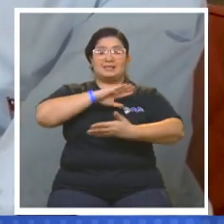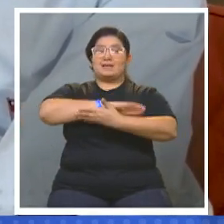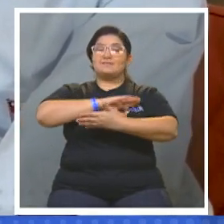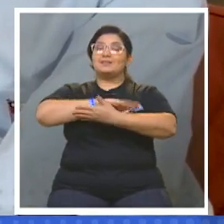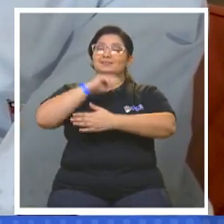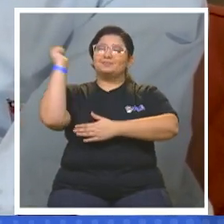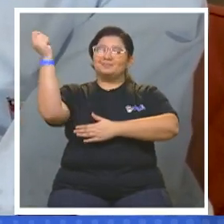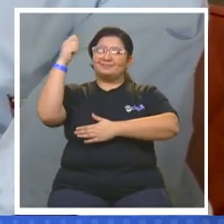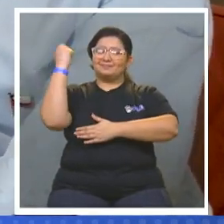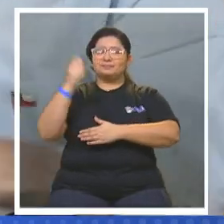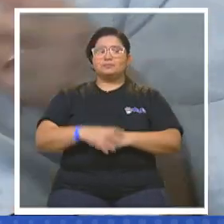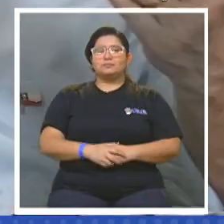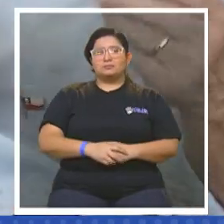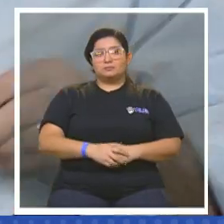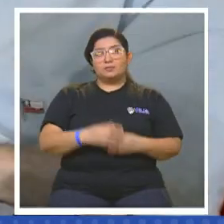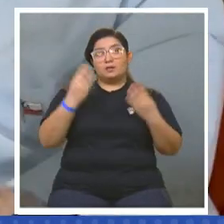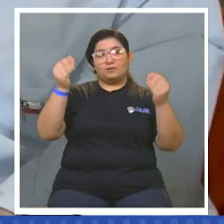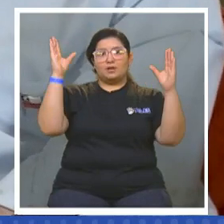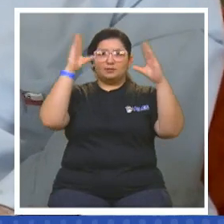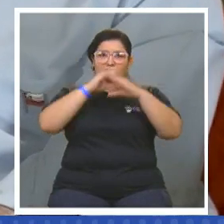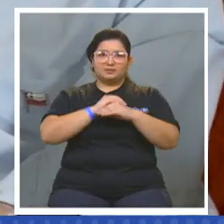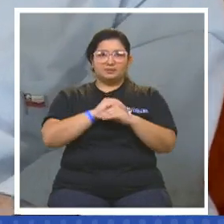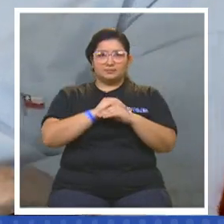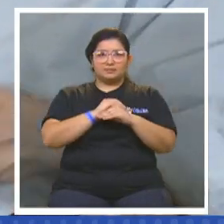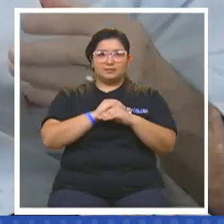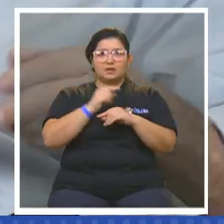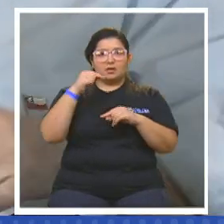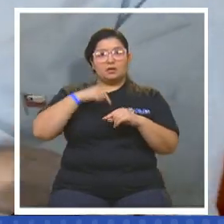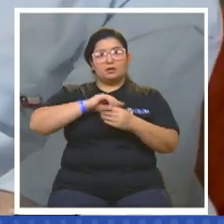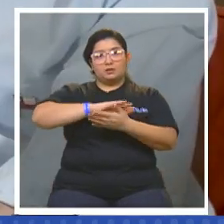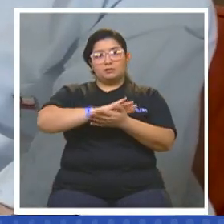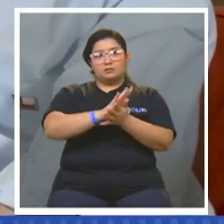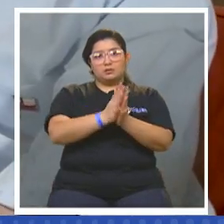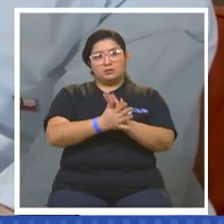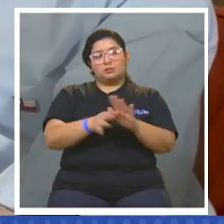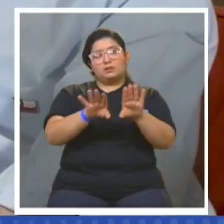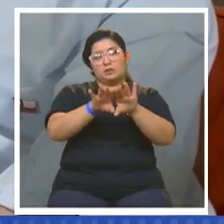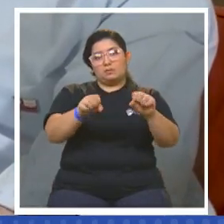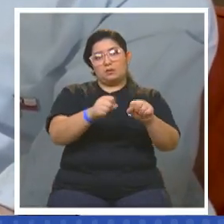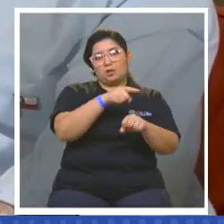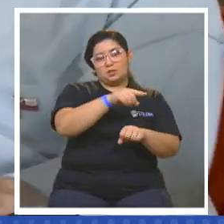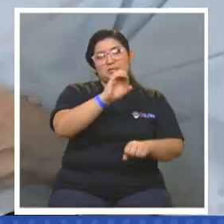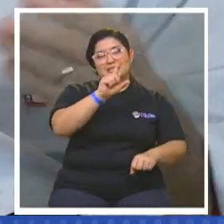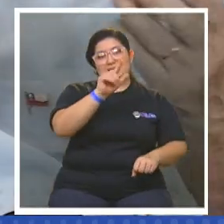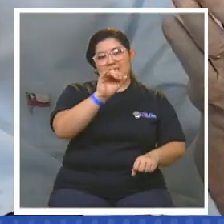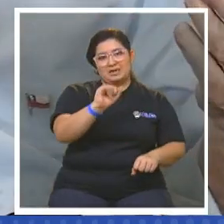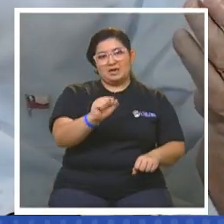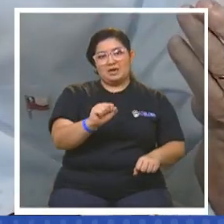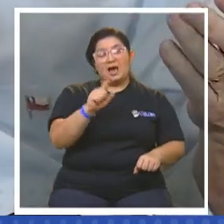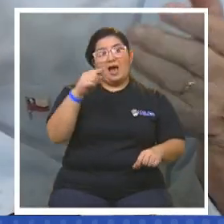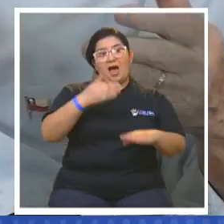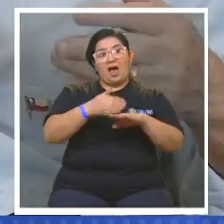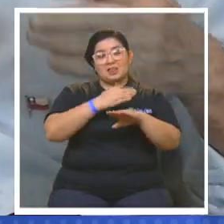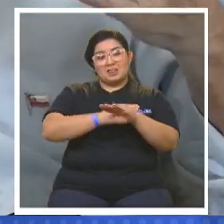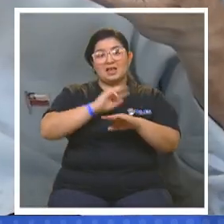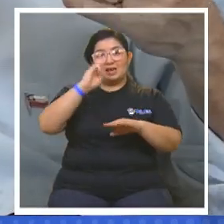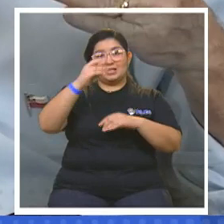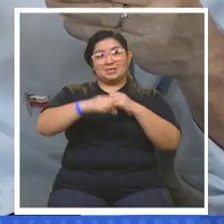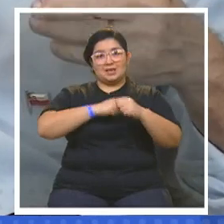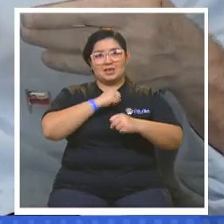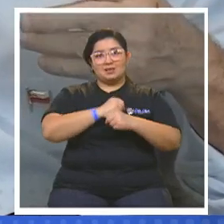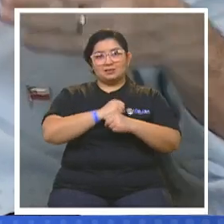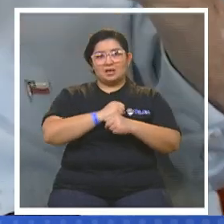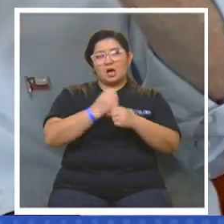patrias! Muy buenas noches. Estoy totalmente de acuerdo con Cecilia. Antes la tercera edad era como una especie